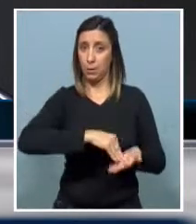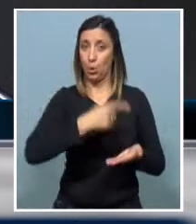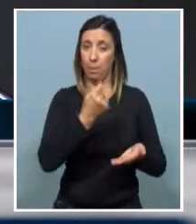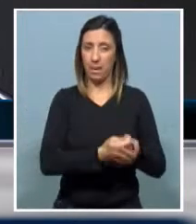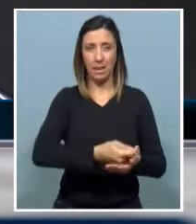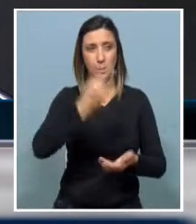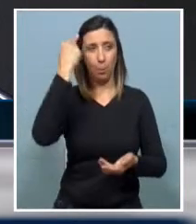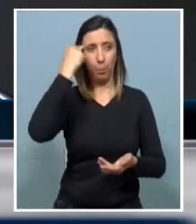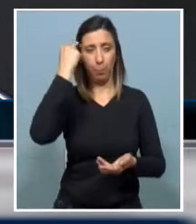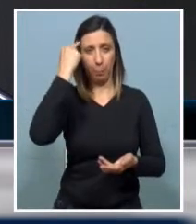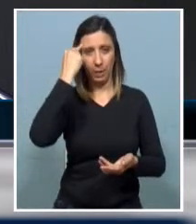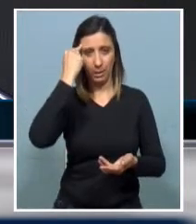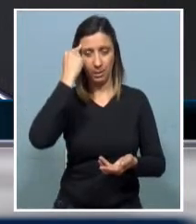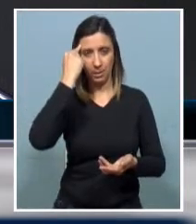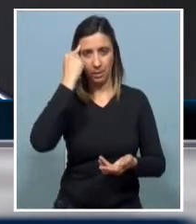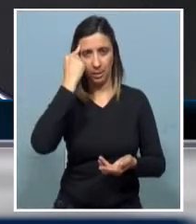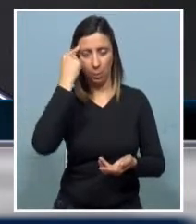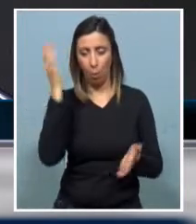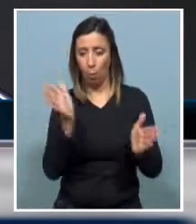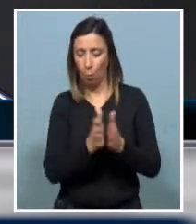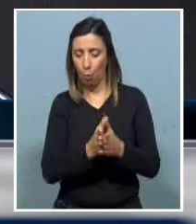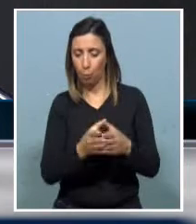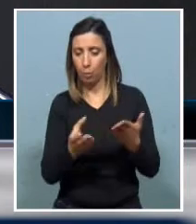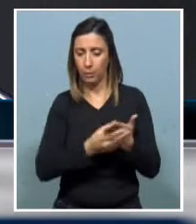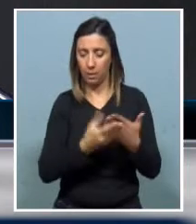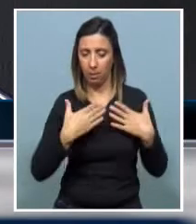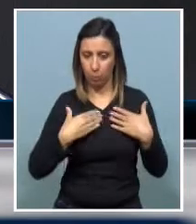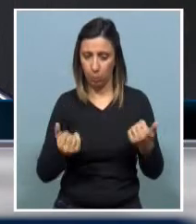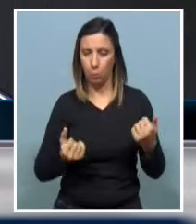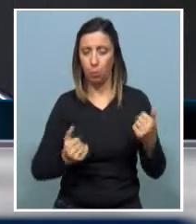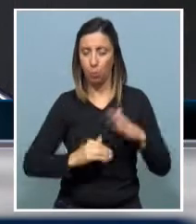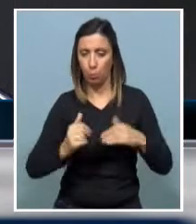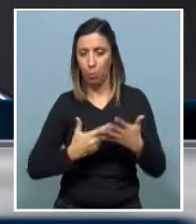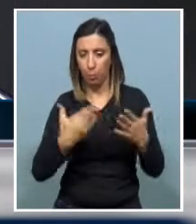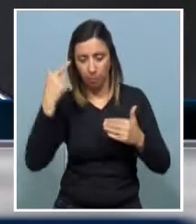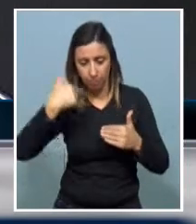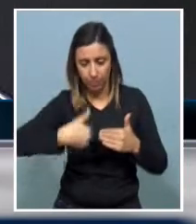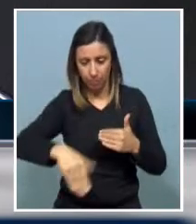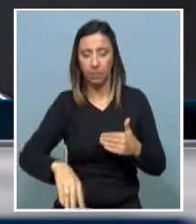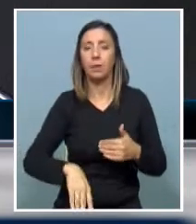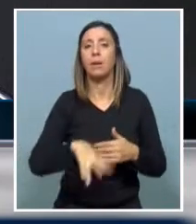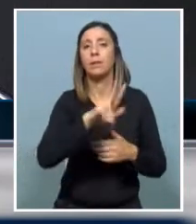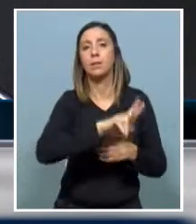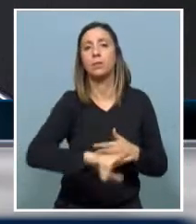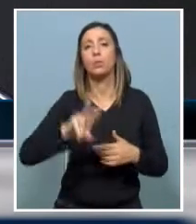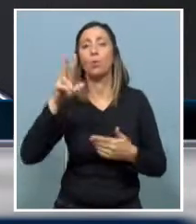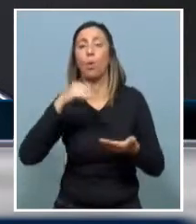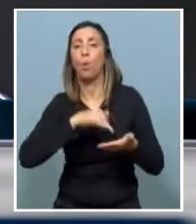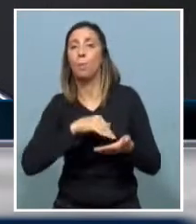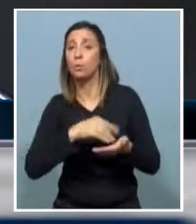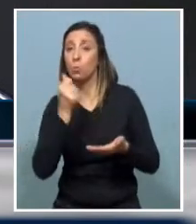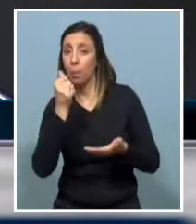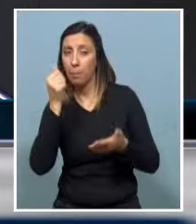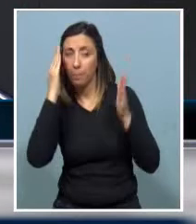pesos proyectados con el equipo del Ministerio de Salud en Obra Pública en Salud. Hay más de 302 millones de pesos